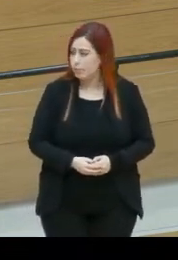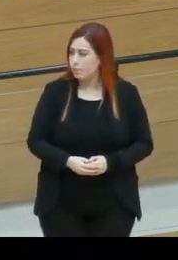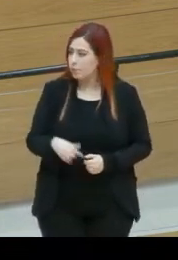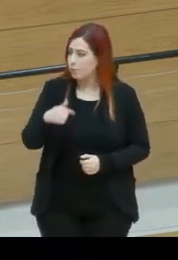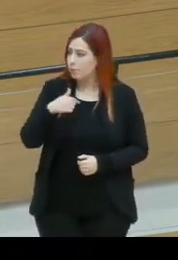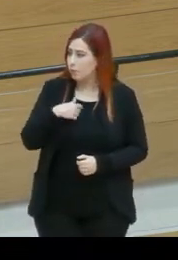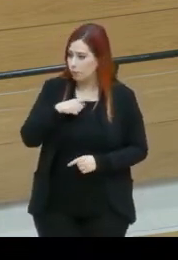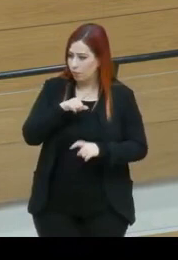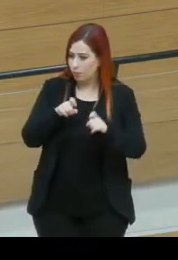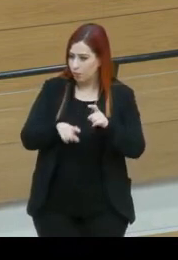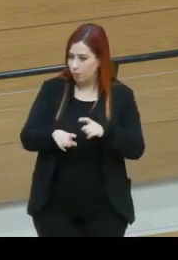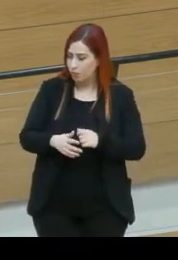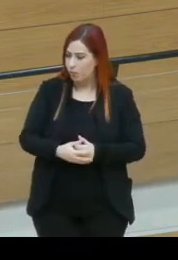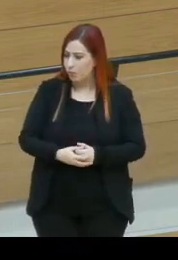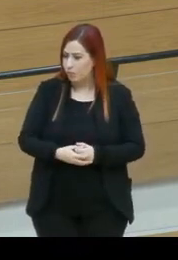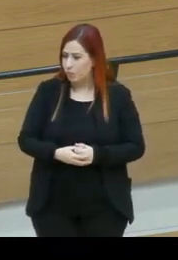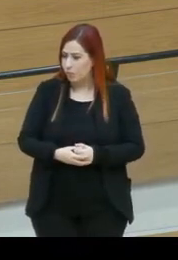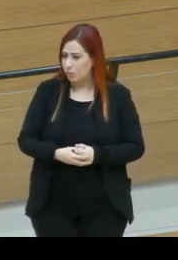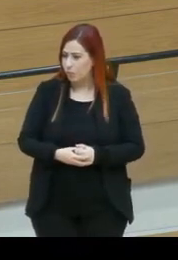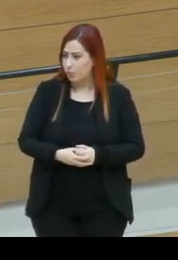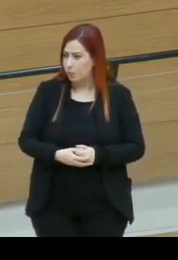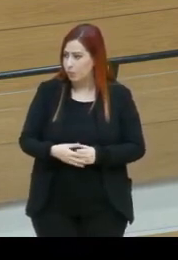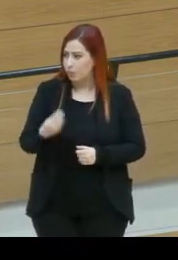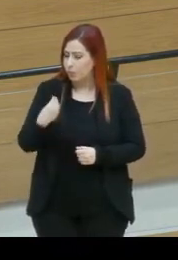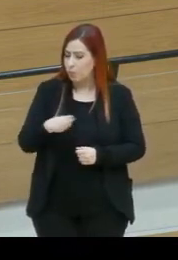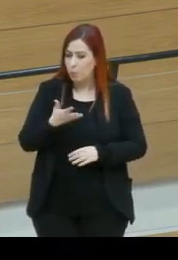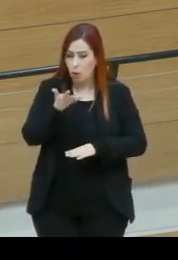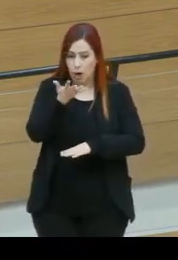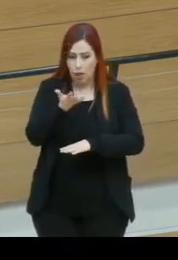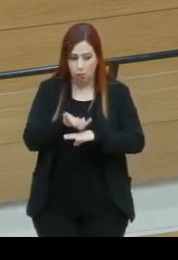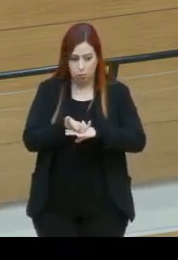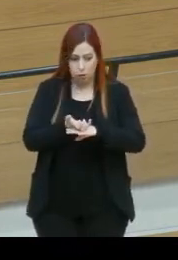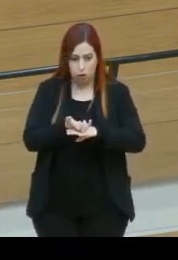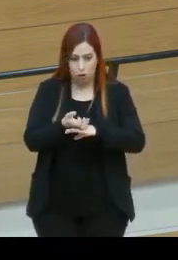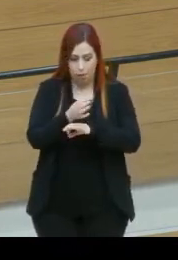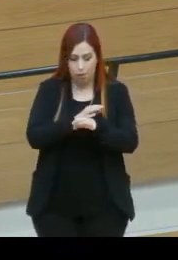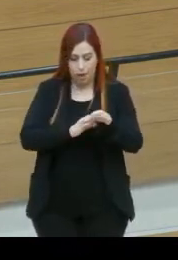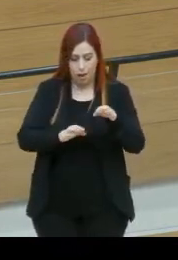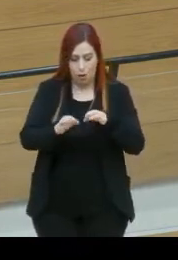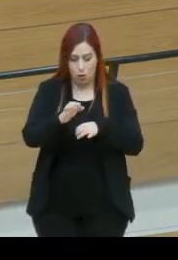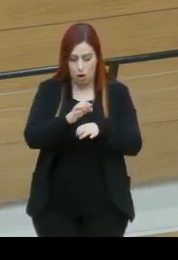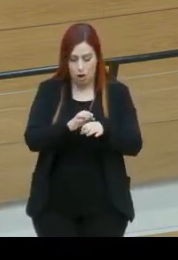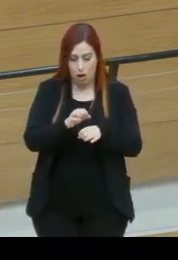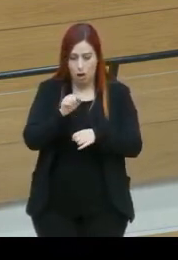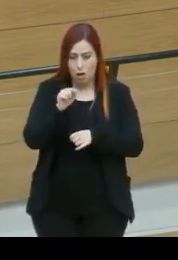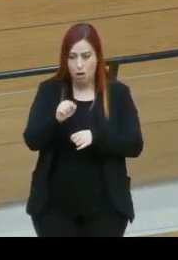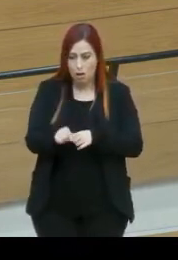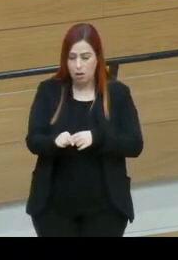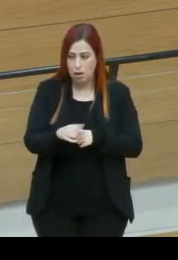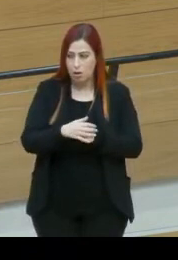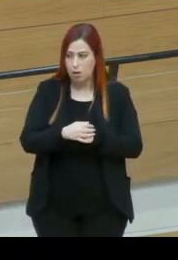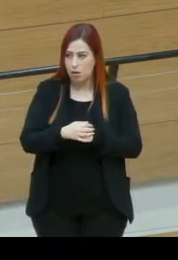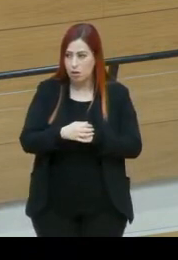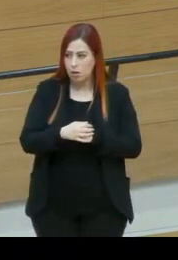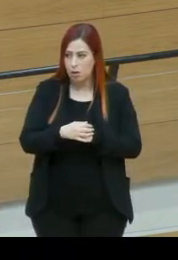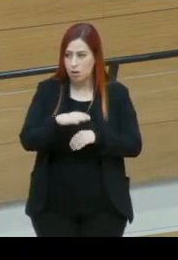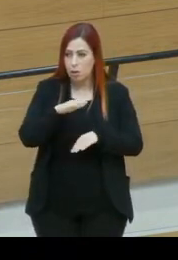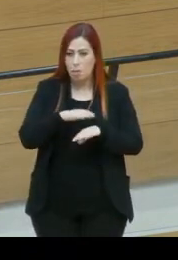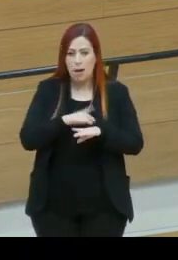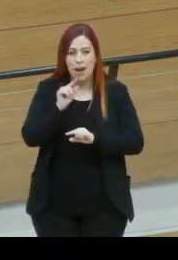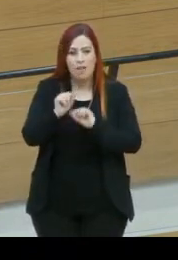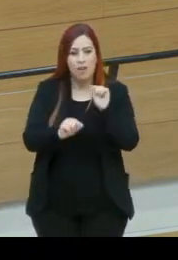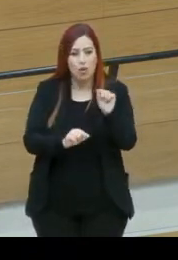Yo tengo una, Carmen. ¿Este receptor que es celular solamente es para virus?